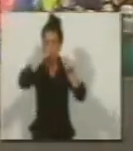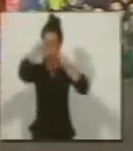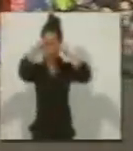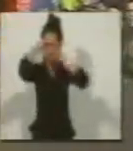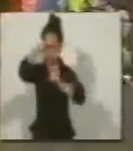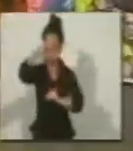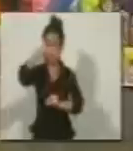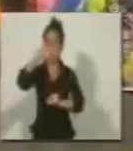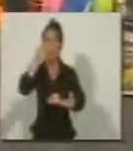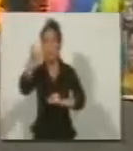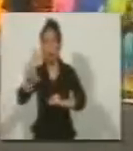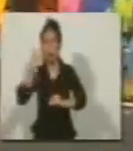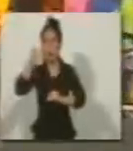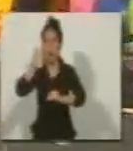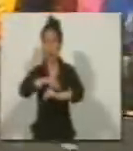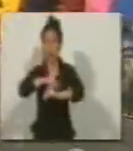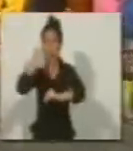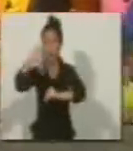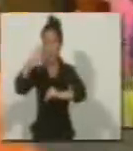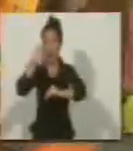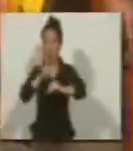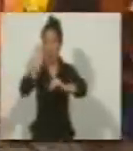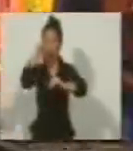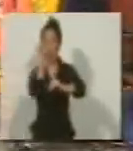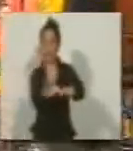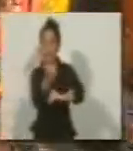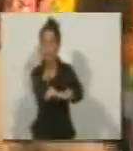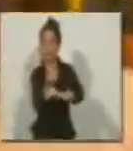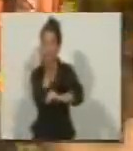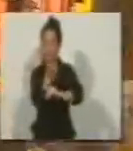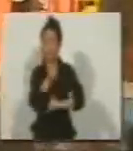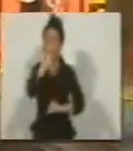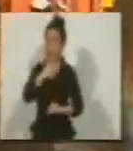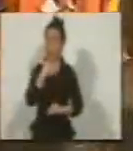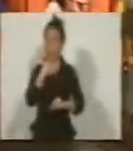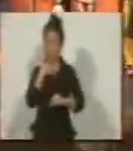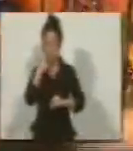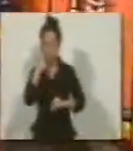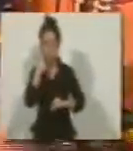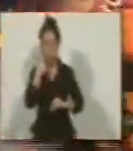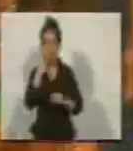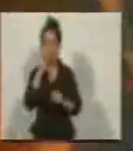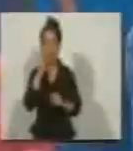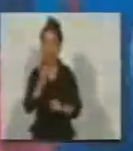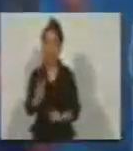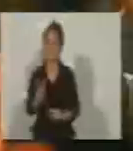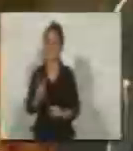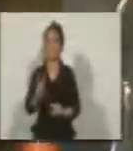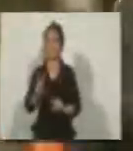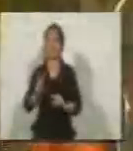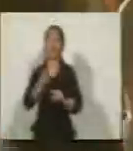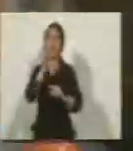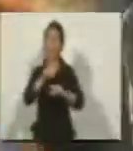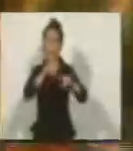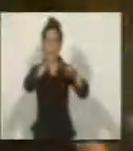negro. Soria dice que solo es cuestión de tiempo, que con el pinche quedará